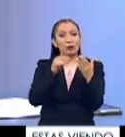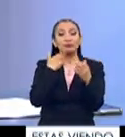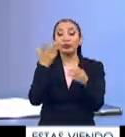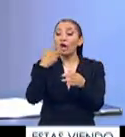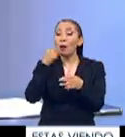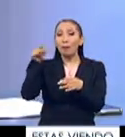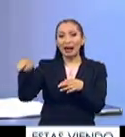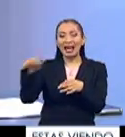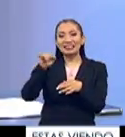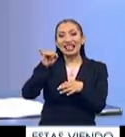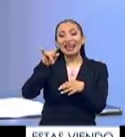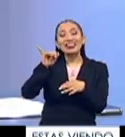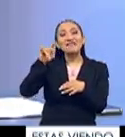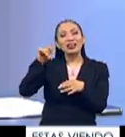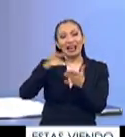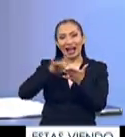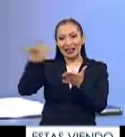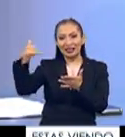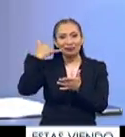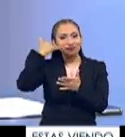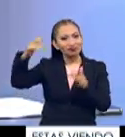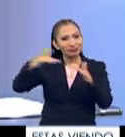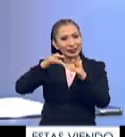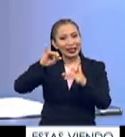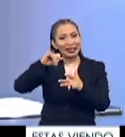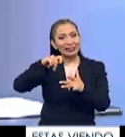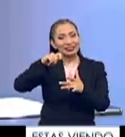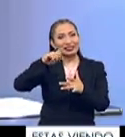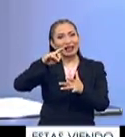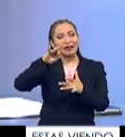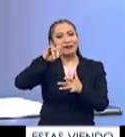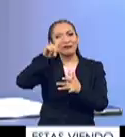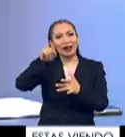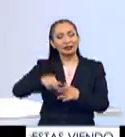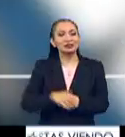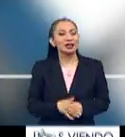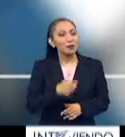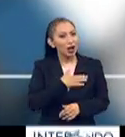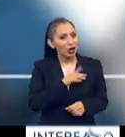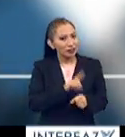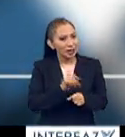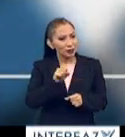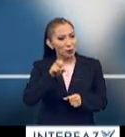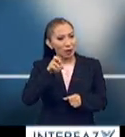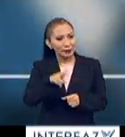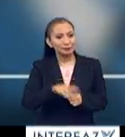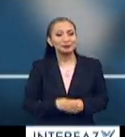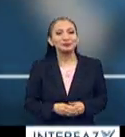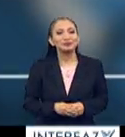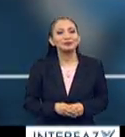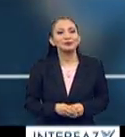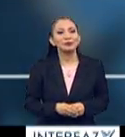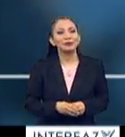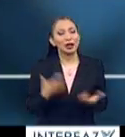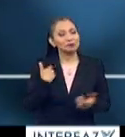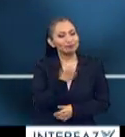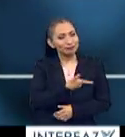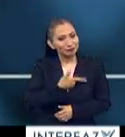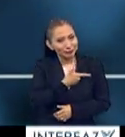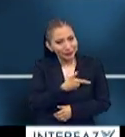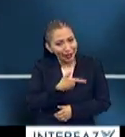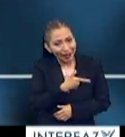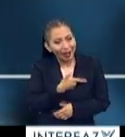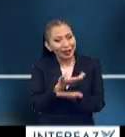Escritor Said Infante, gracias por estar con nosotros en Interfaz. Buenos días, Omar. Gracias. Encantado de